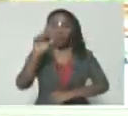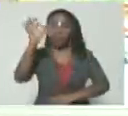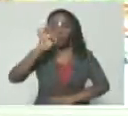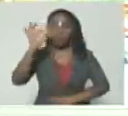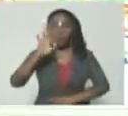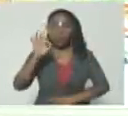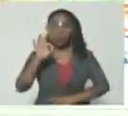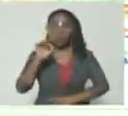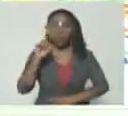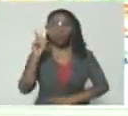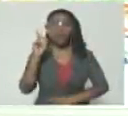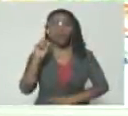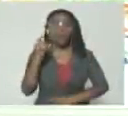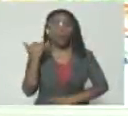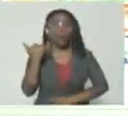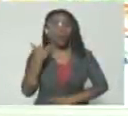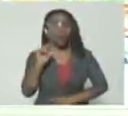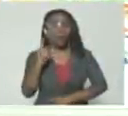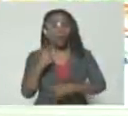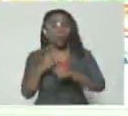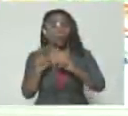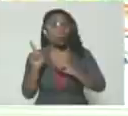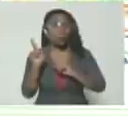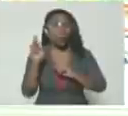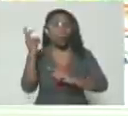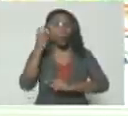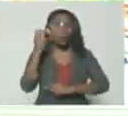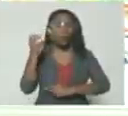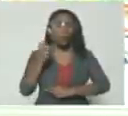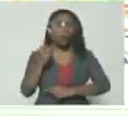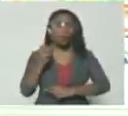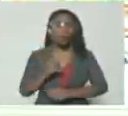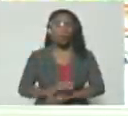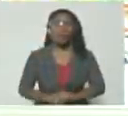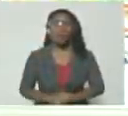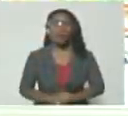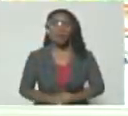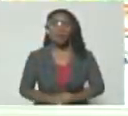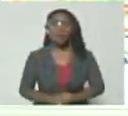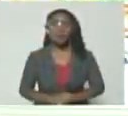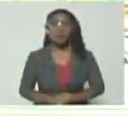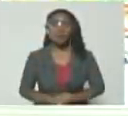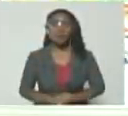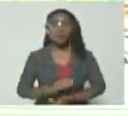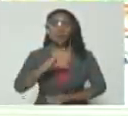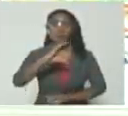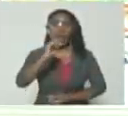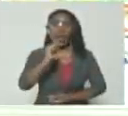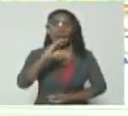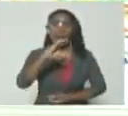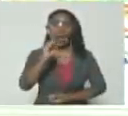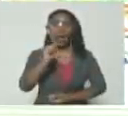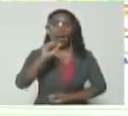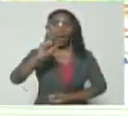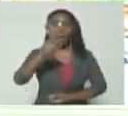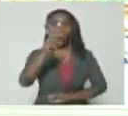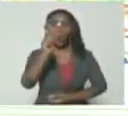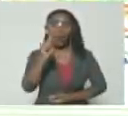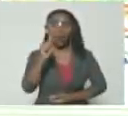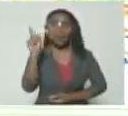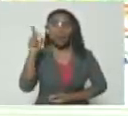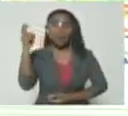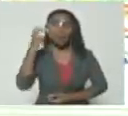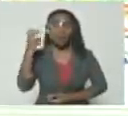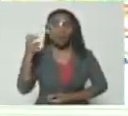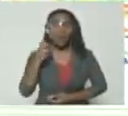71%, Península. Y tengo también otro cacao, otro chocolate, Cacaguá. Sí, ese es una